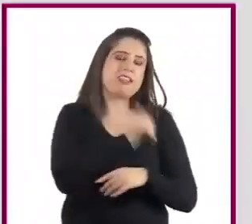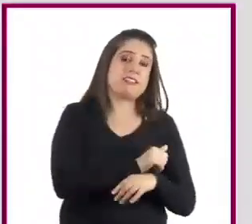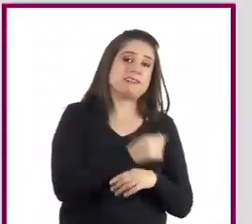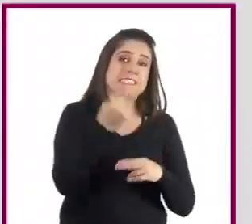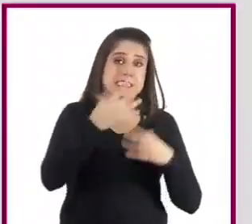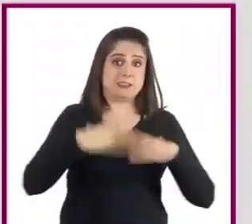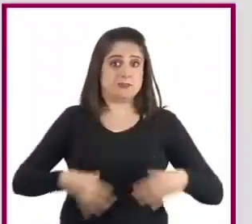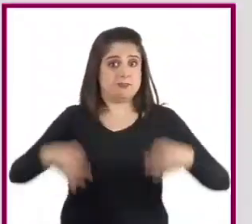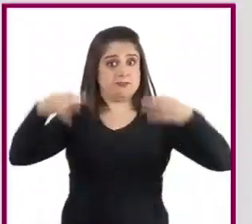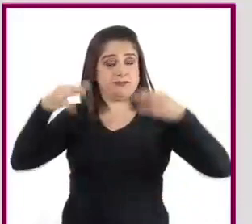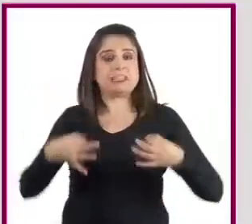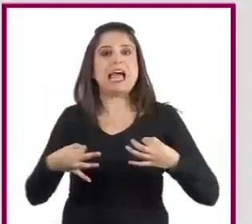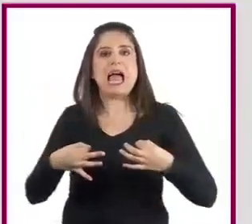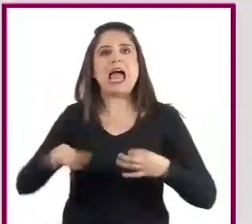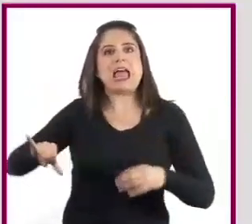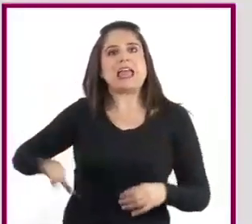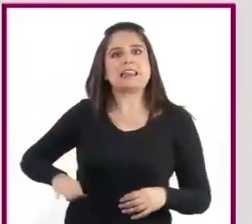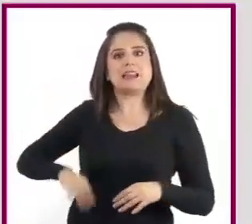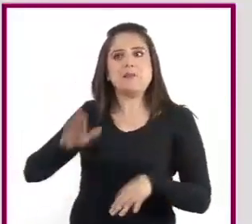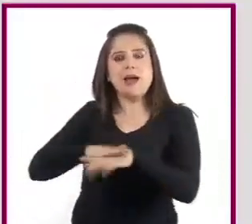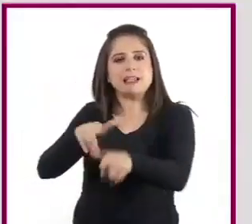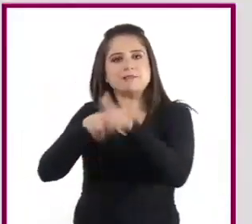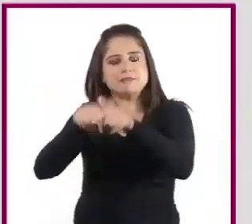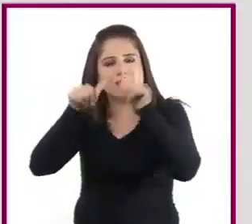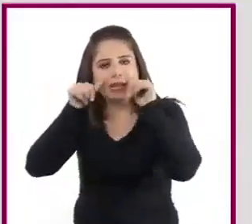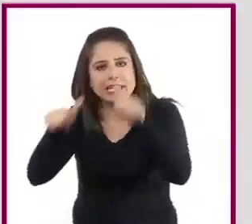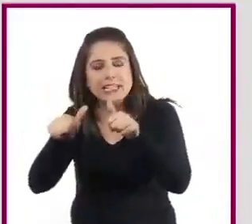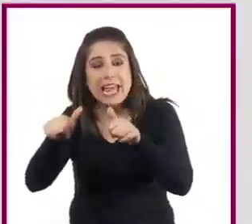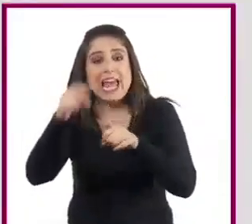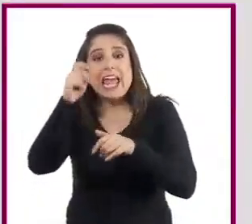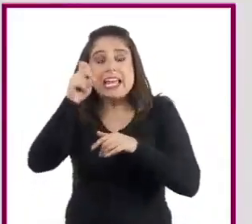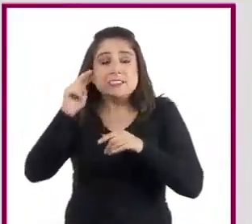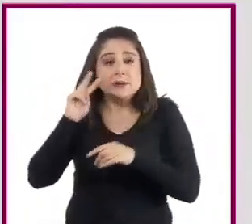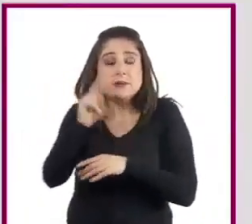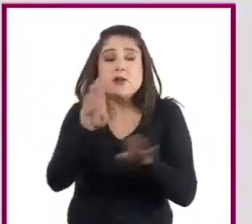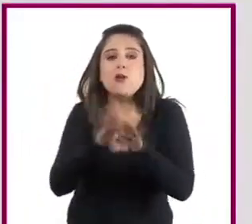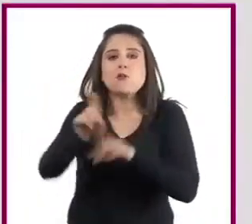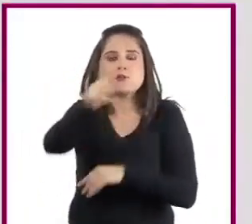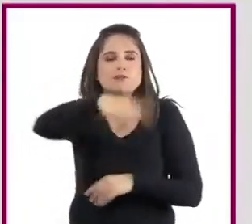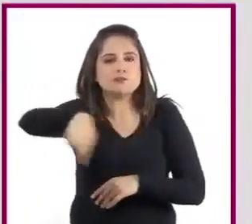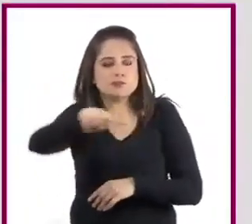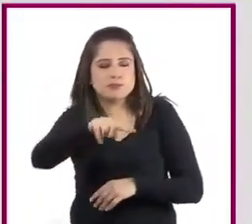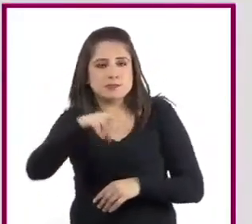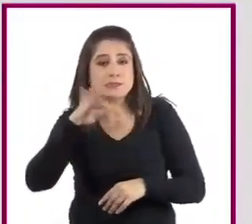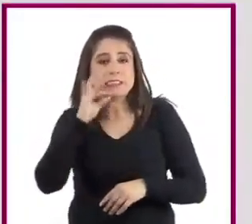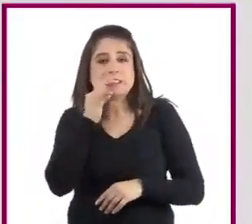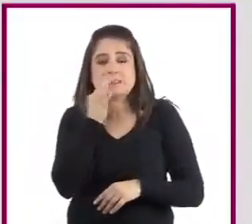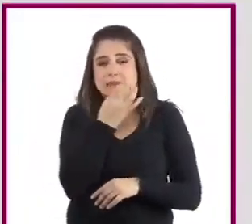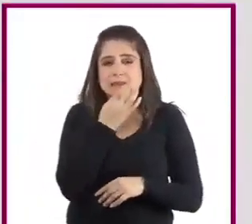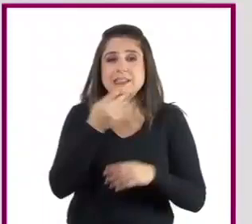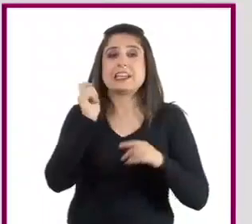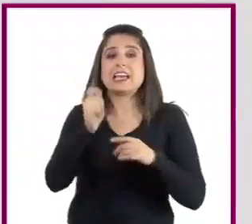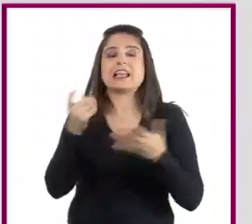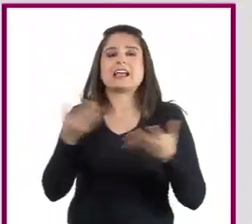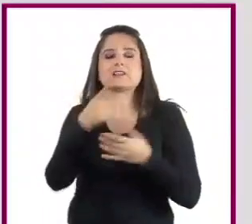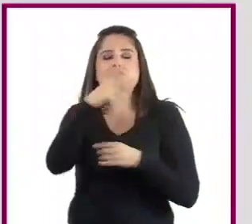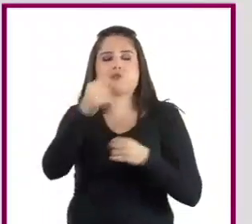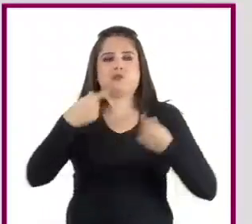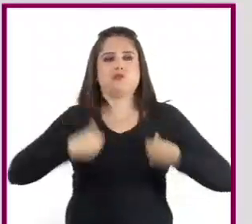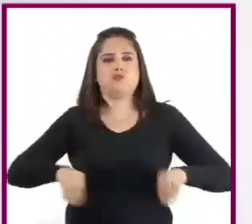Y esa opinión sobre ti la elabora el subconsciente de quien te está viendo en cuestión de segundos. Y lo hace en base a tu lenguaje no